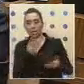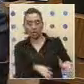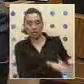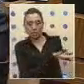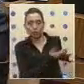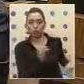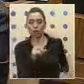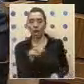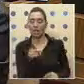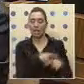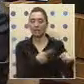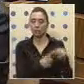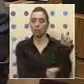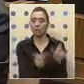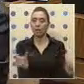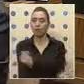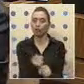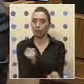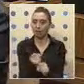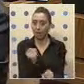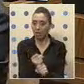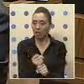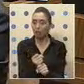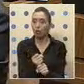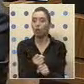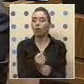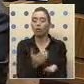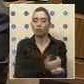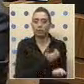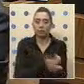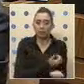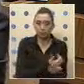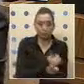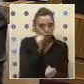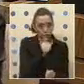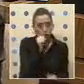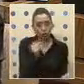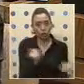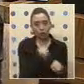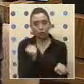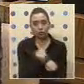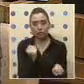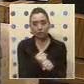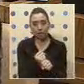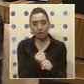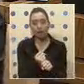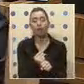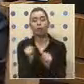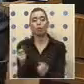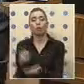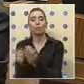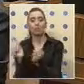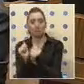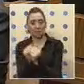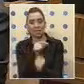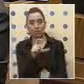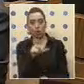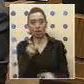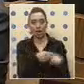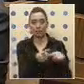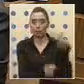pues. Son los trabajadores, los que se ganan el pan con su trabajo todos los días. Esa es la clase media. Y ocurre que para